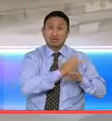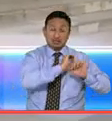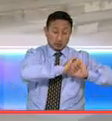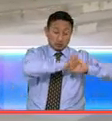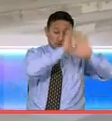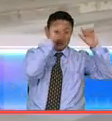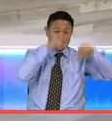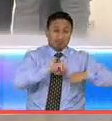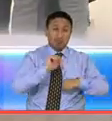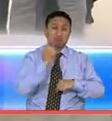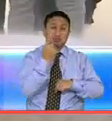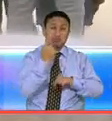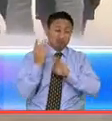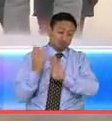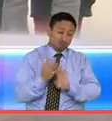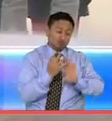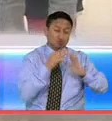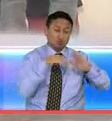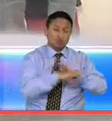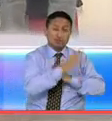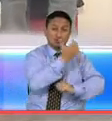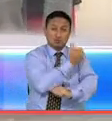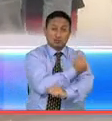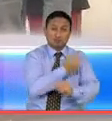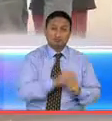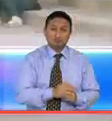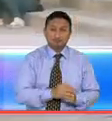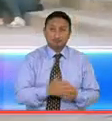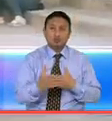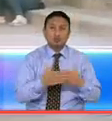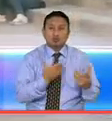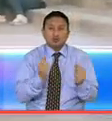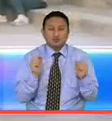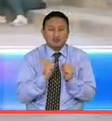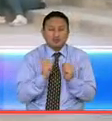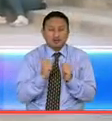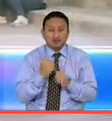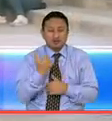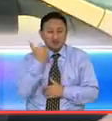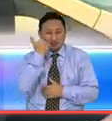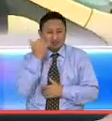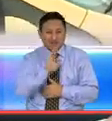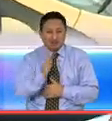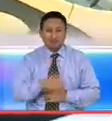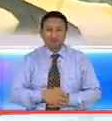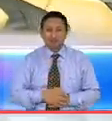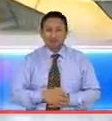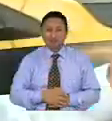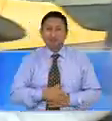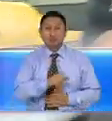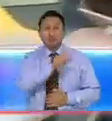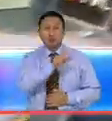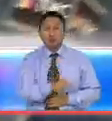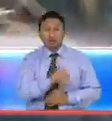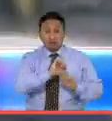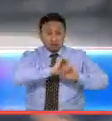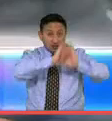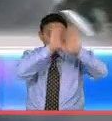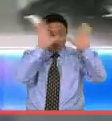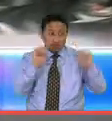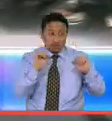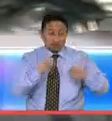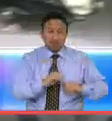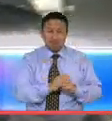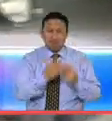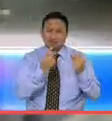intención de ser los primeros en ingresar a los vacunatorios, sin importar el frío ni las incomodidades. Porque ya digo, las personas vienen de mañana para